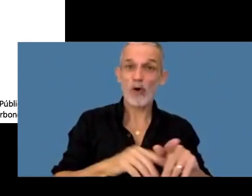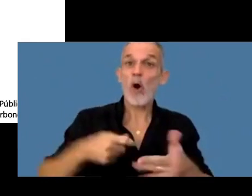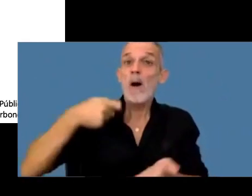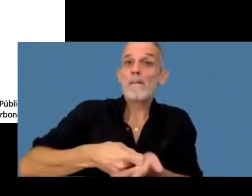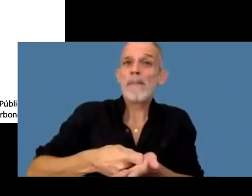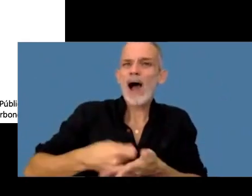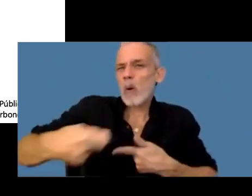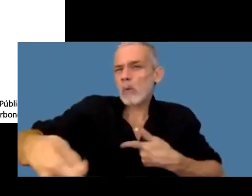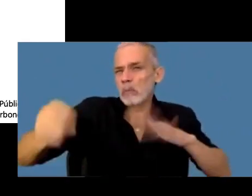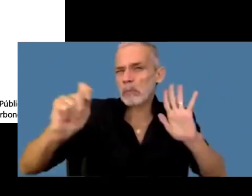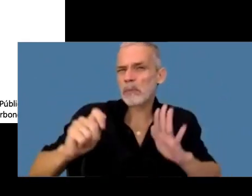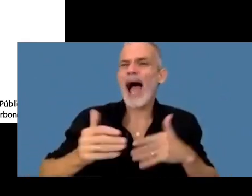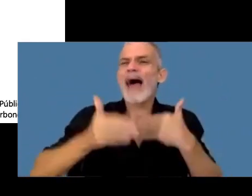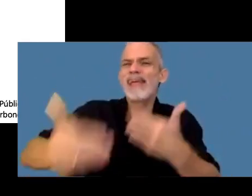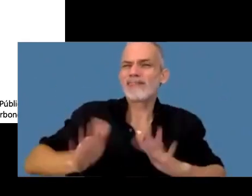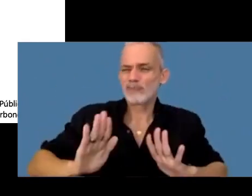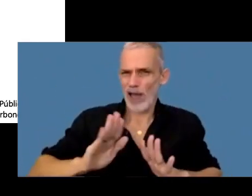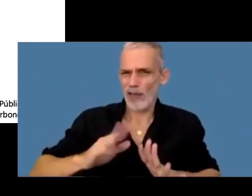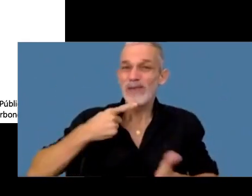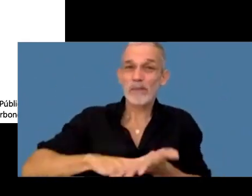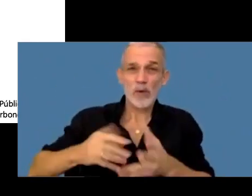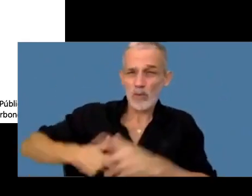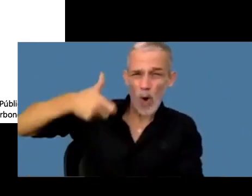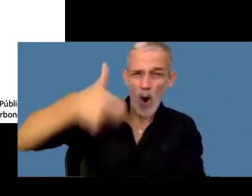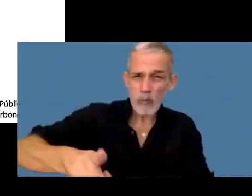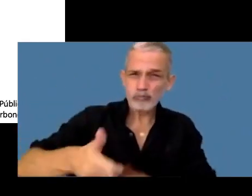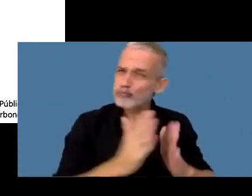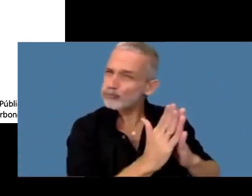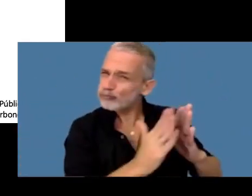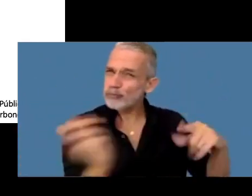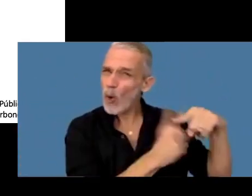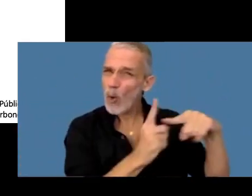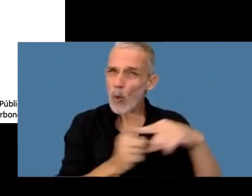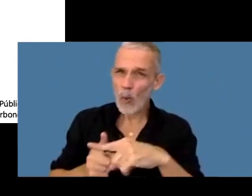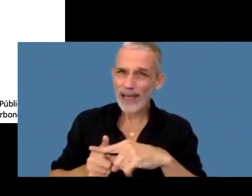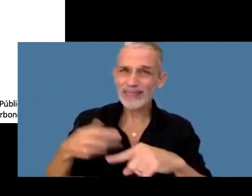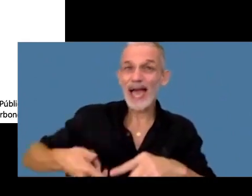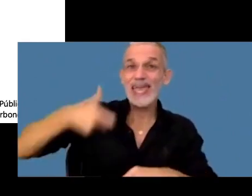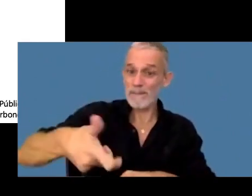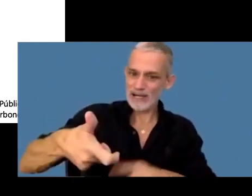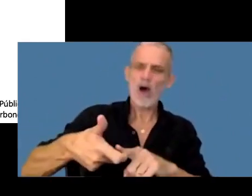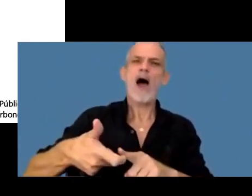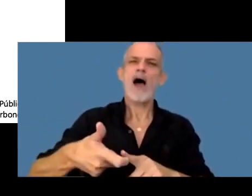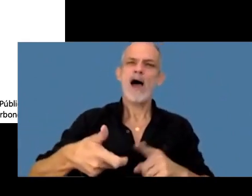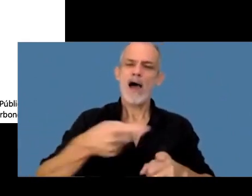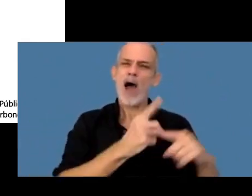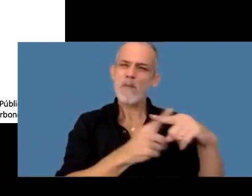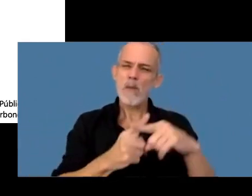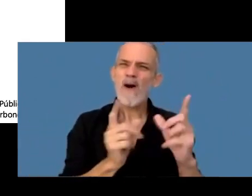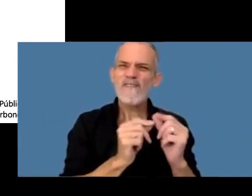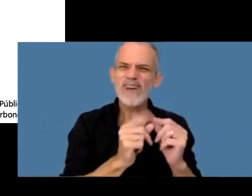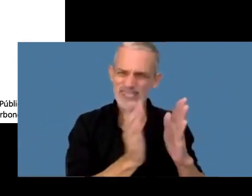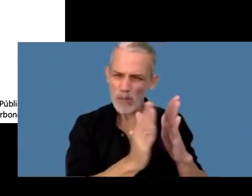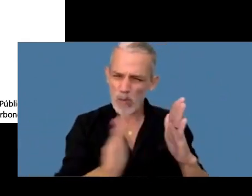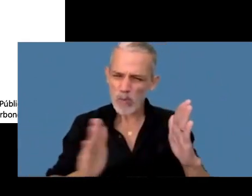Es de toda la inversión realizada por el contribuyente, considerando un esquema de fechas que ahora los vamos a ver,